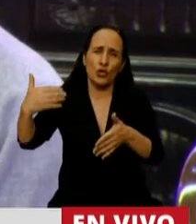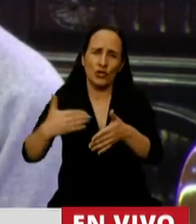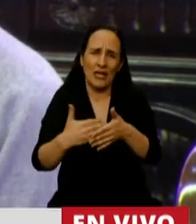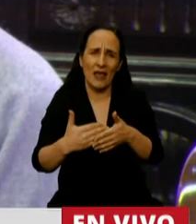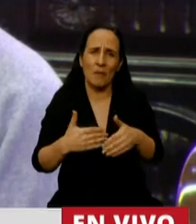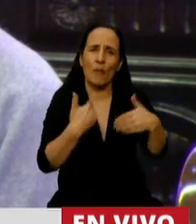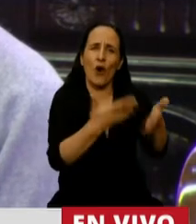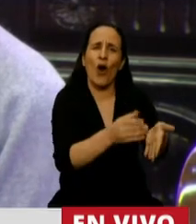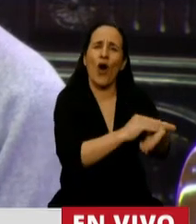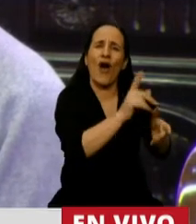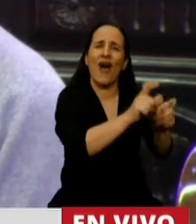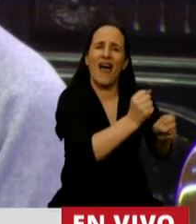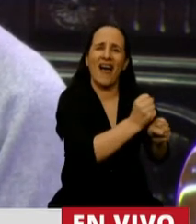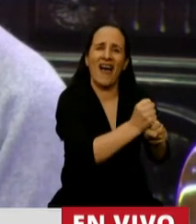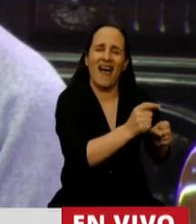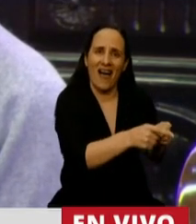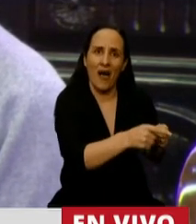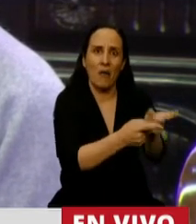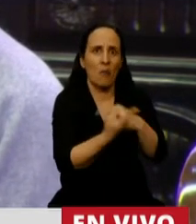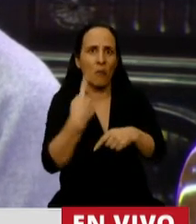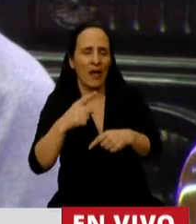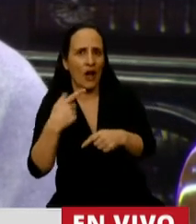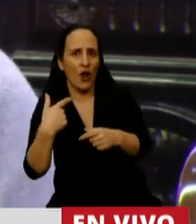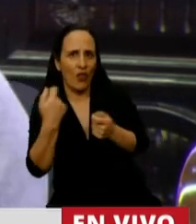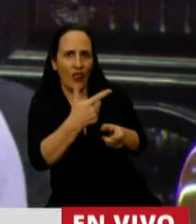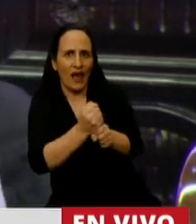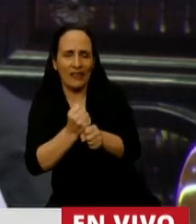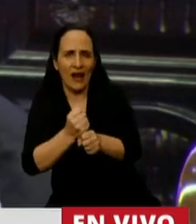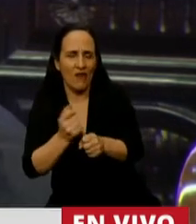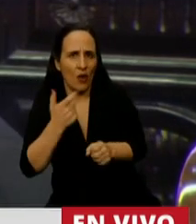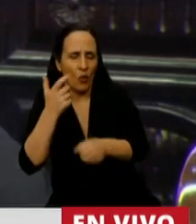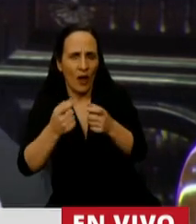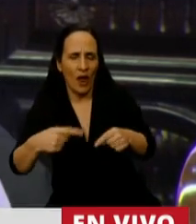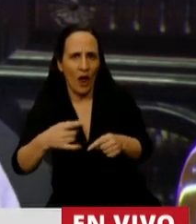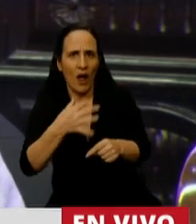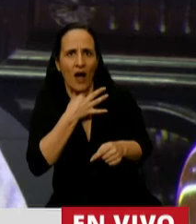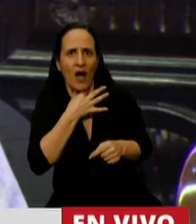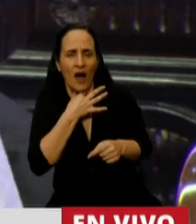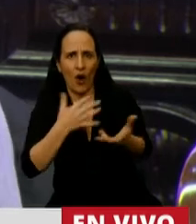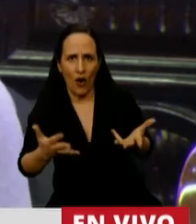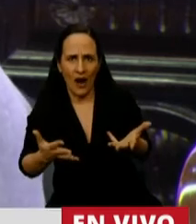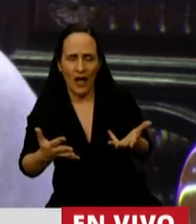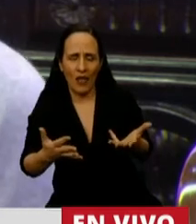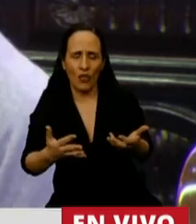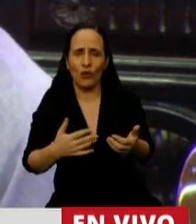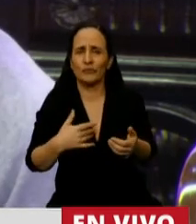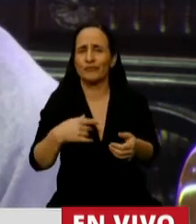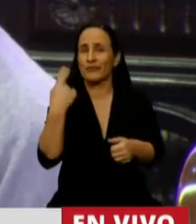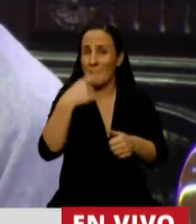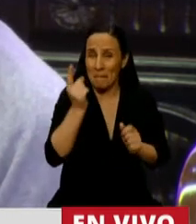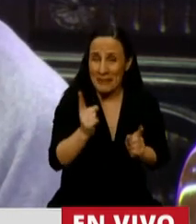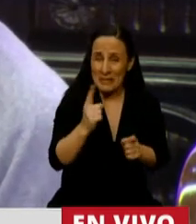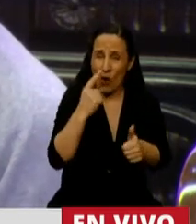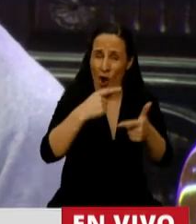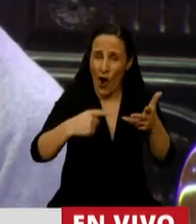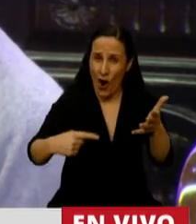al empleado y lo que hemos logrado es ahogar al empleador por todo esto señora presidente hoy